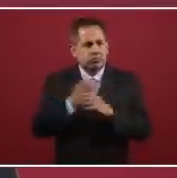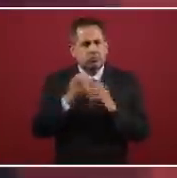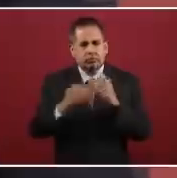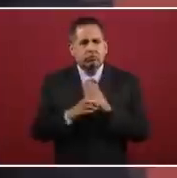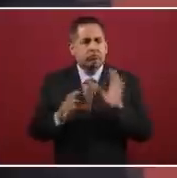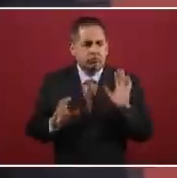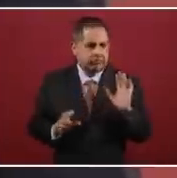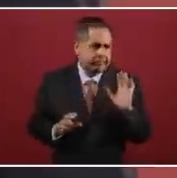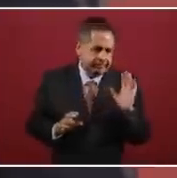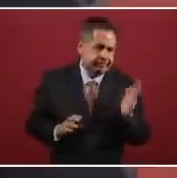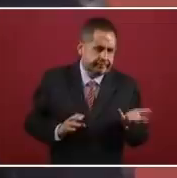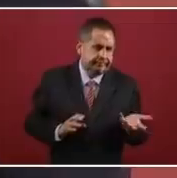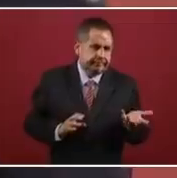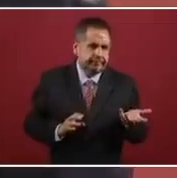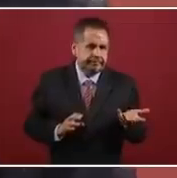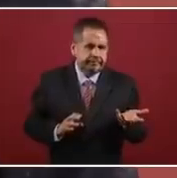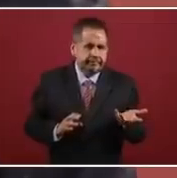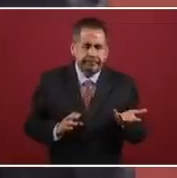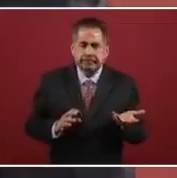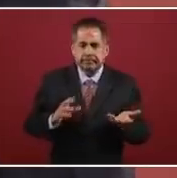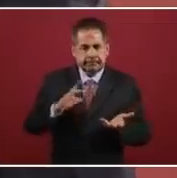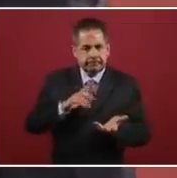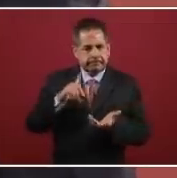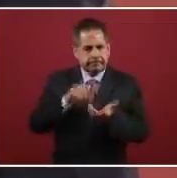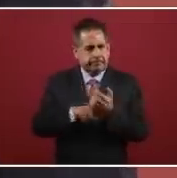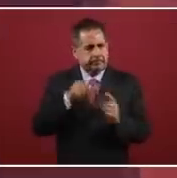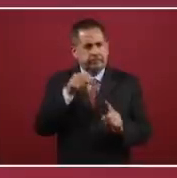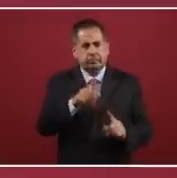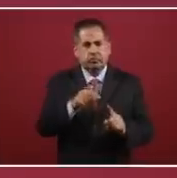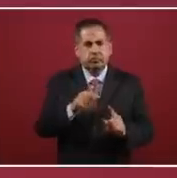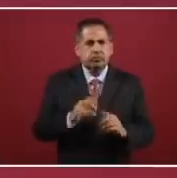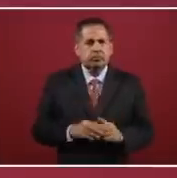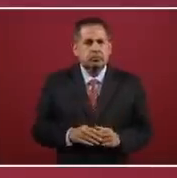Es que sí hay ahí